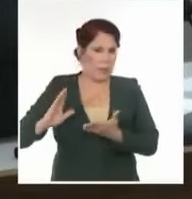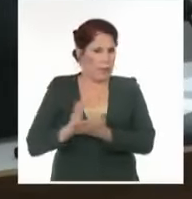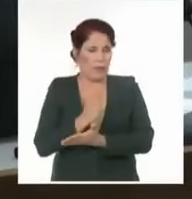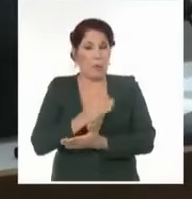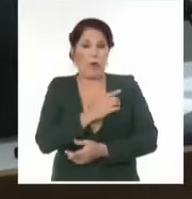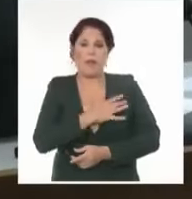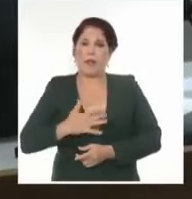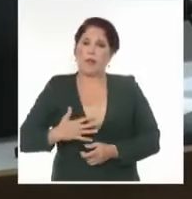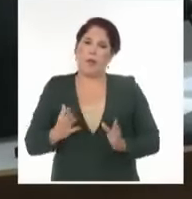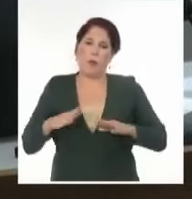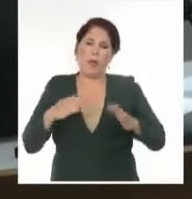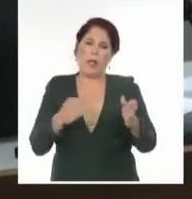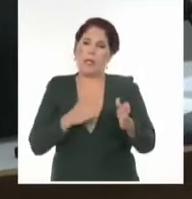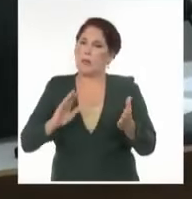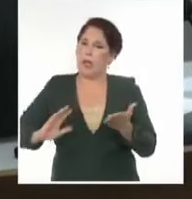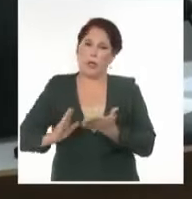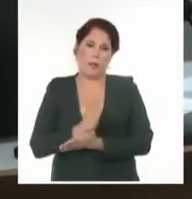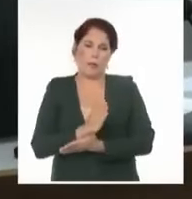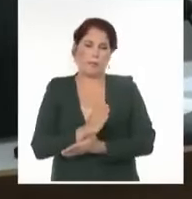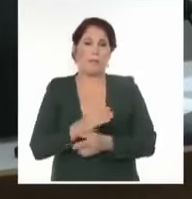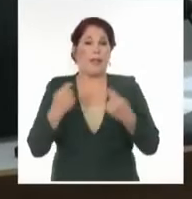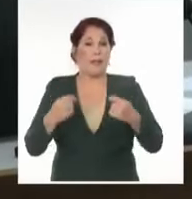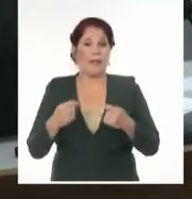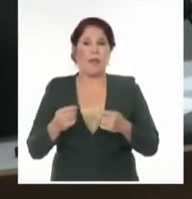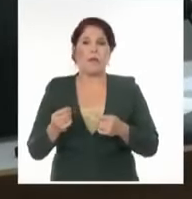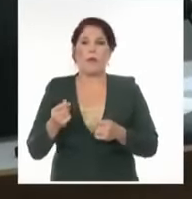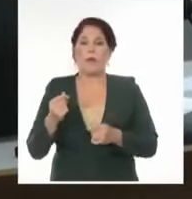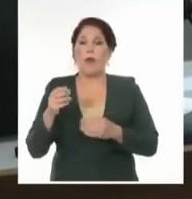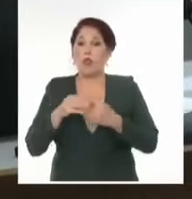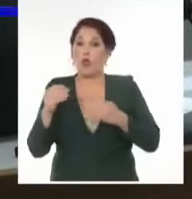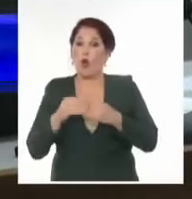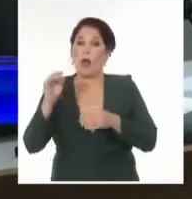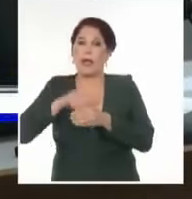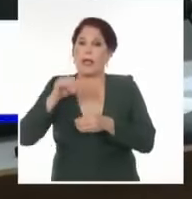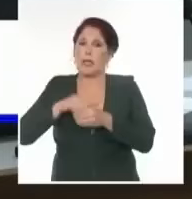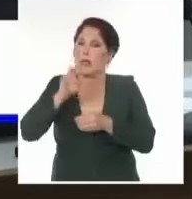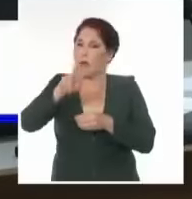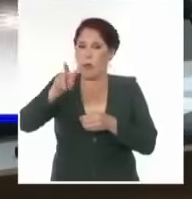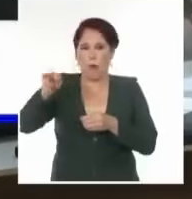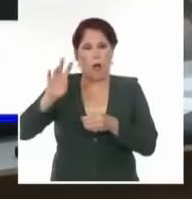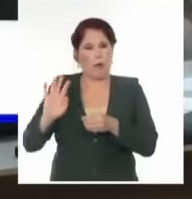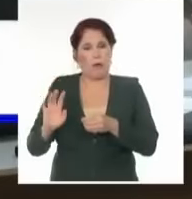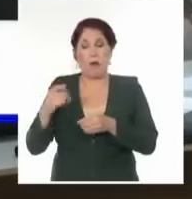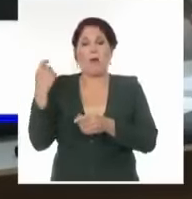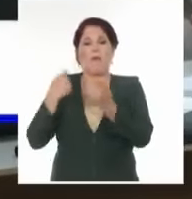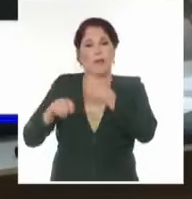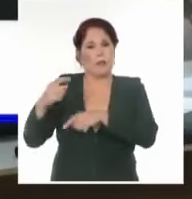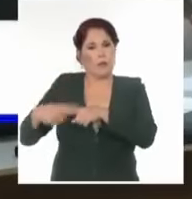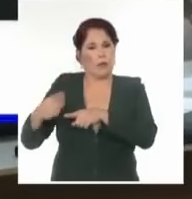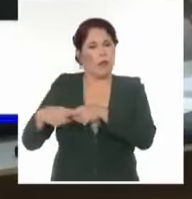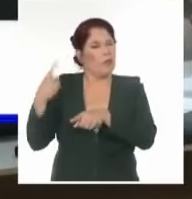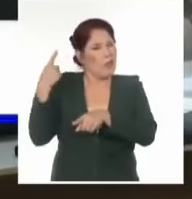y la indisciplina. Hay que buscar vías de ingreso y divisas, la exportación y otras cosas que tenemos que hacer.